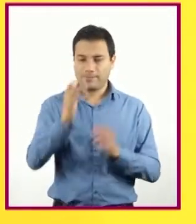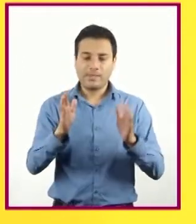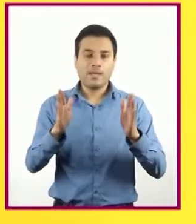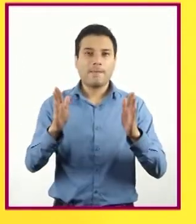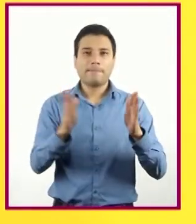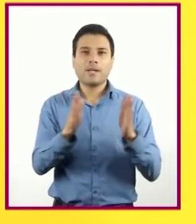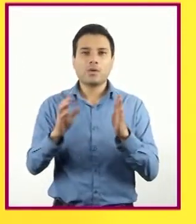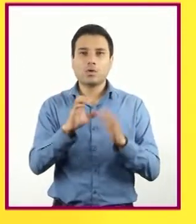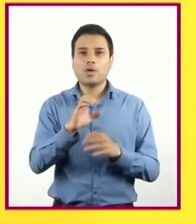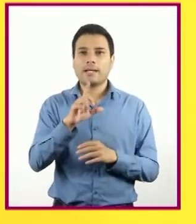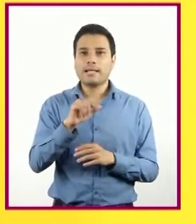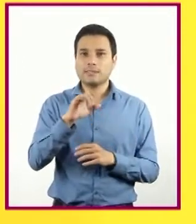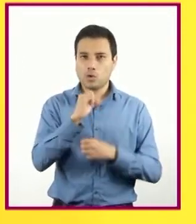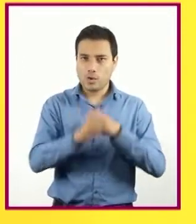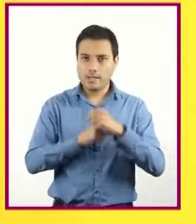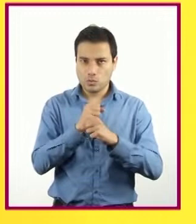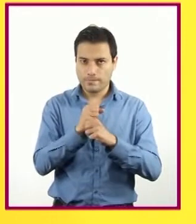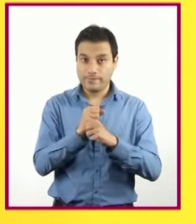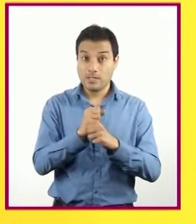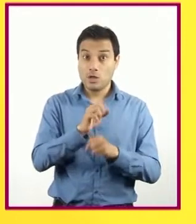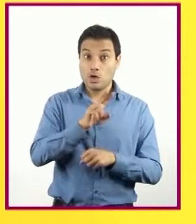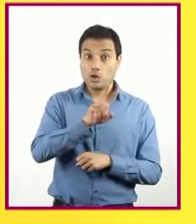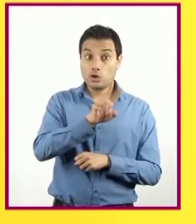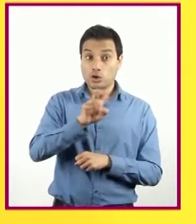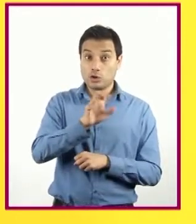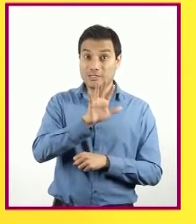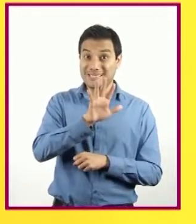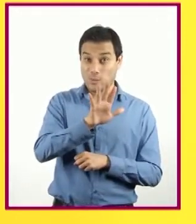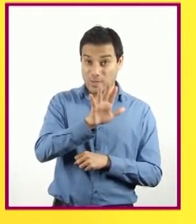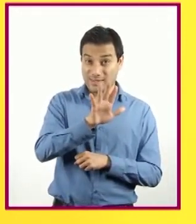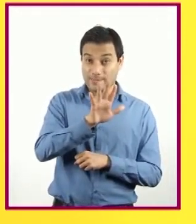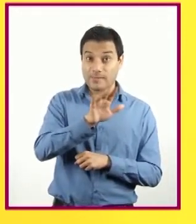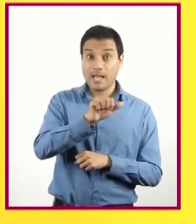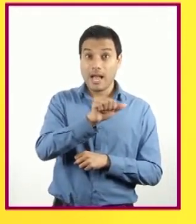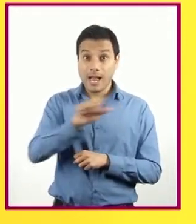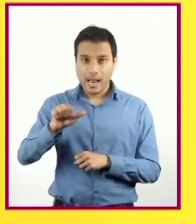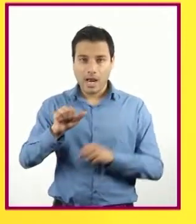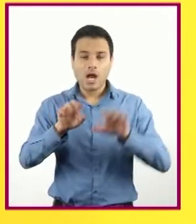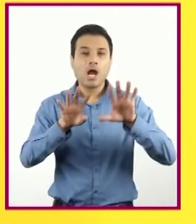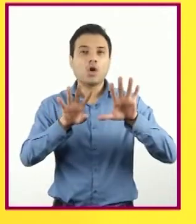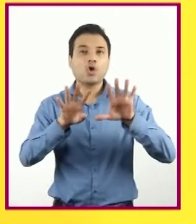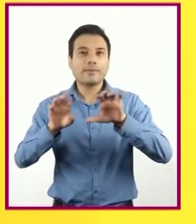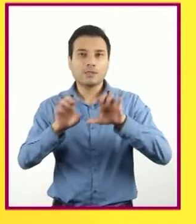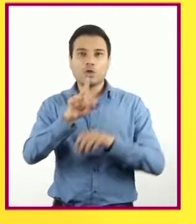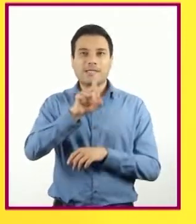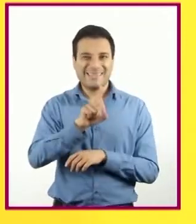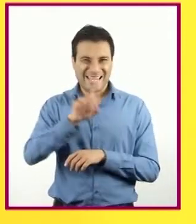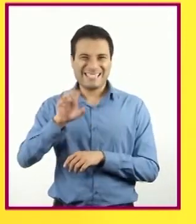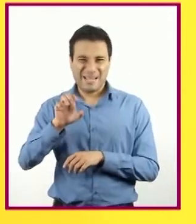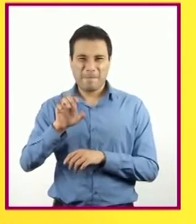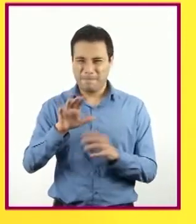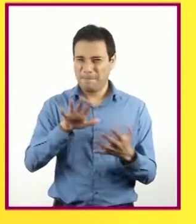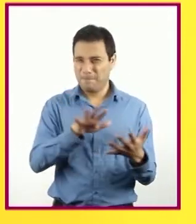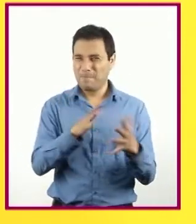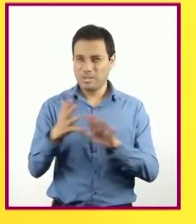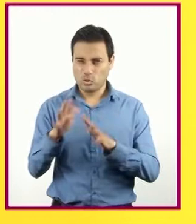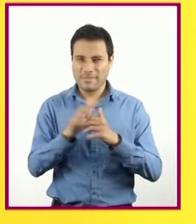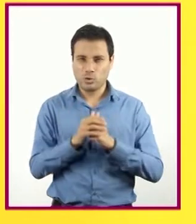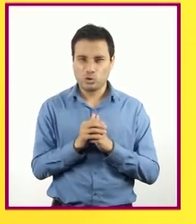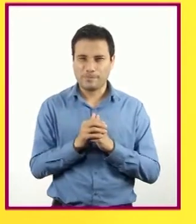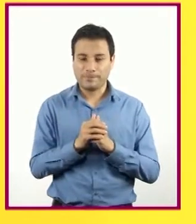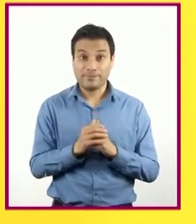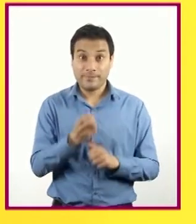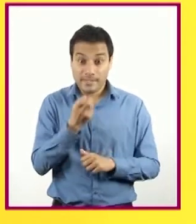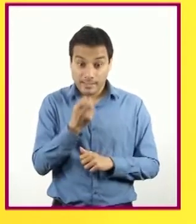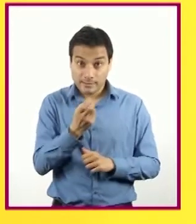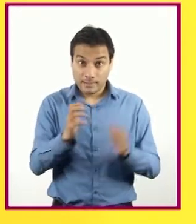clásico va de los años 250 a 900 de nuestra era aproximadamente, y que fue durante